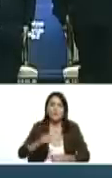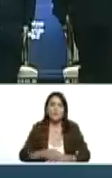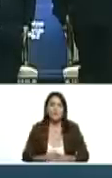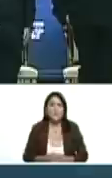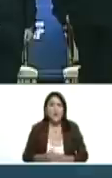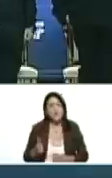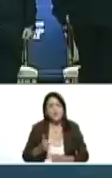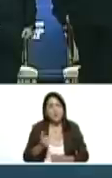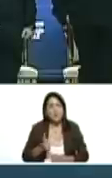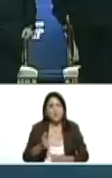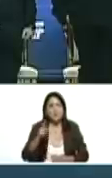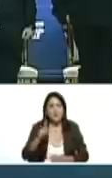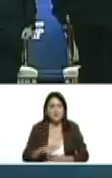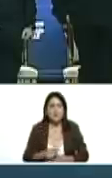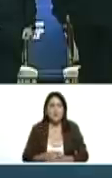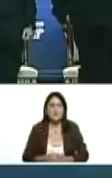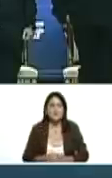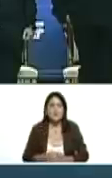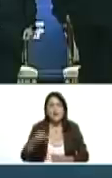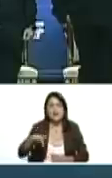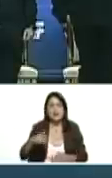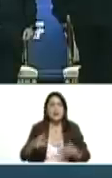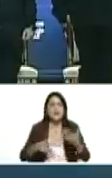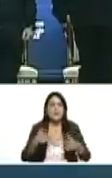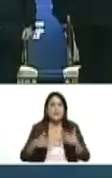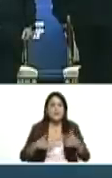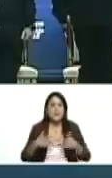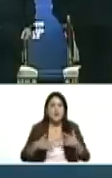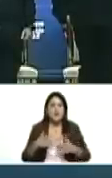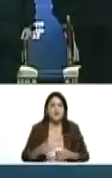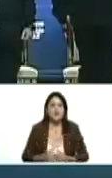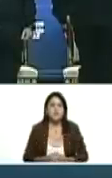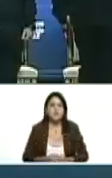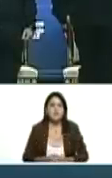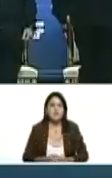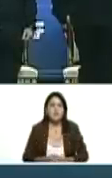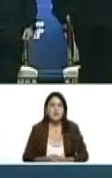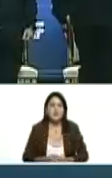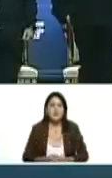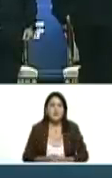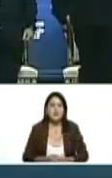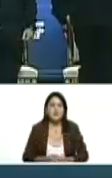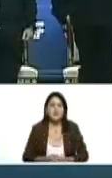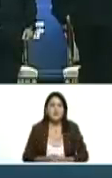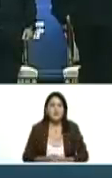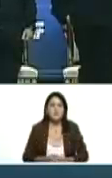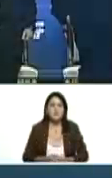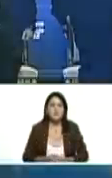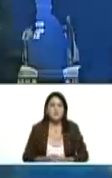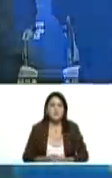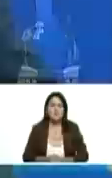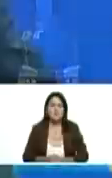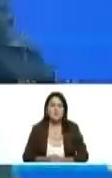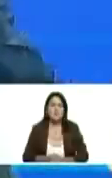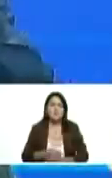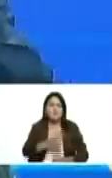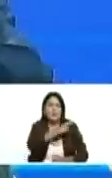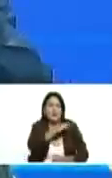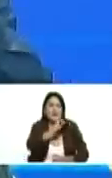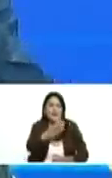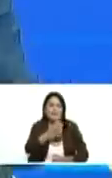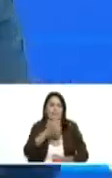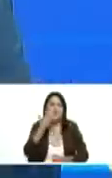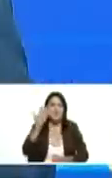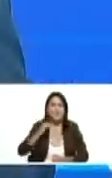aprovecho esta oportunidad también. Vamos a proceder al traspaso de mando de la Policía